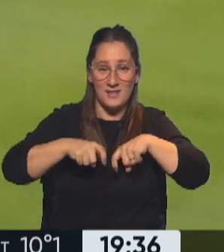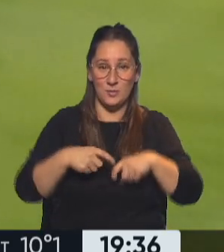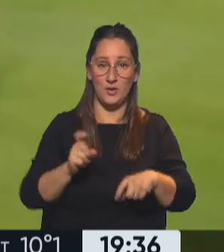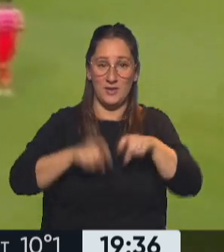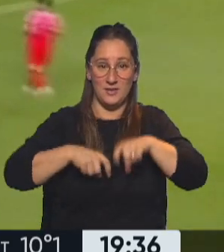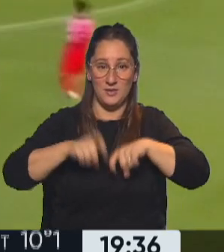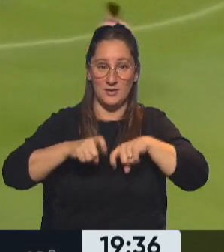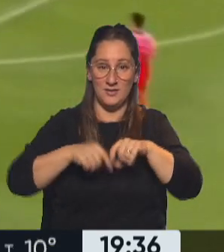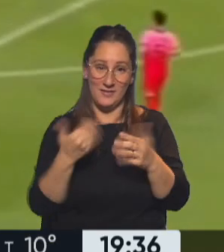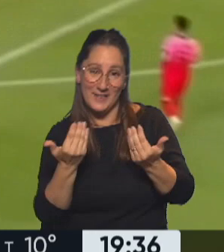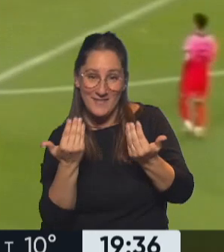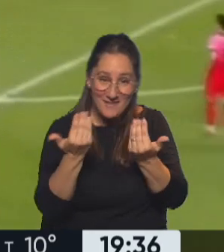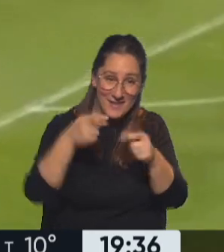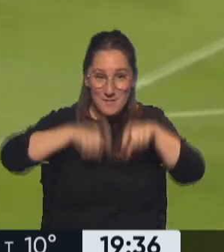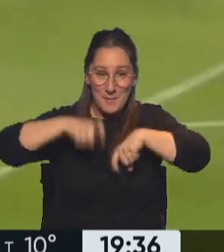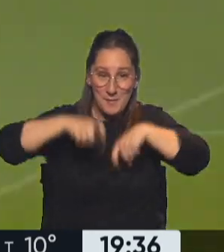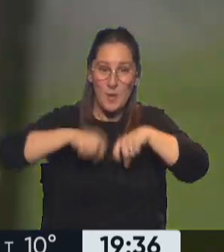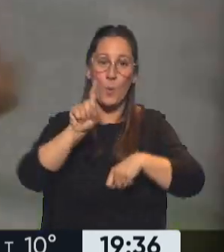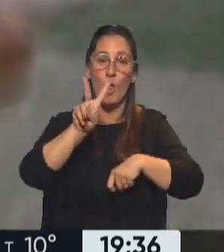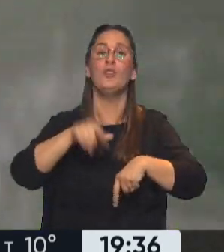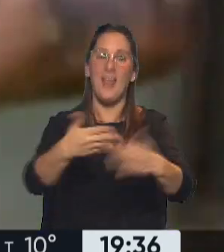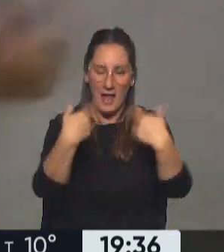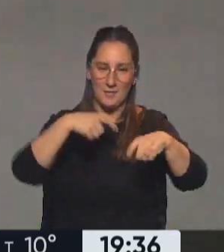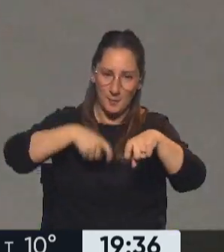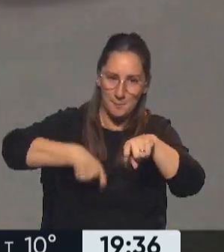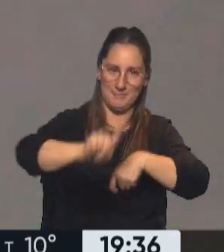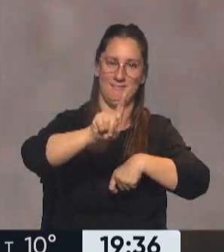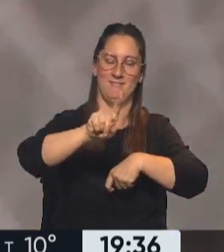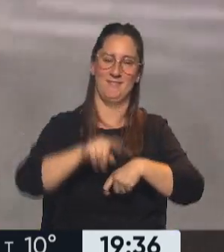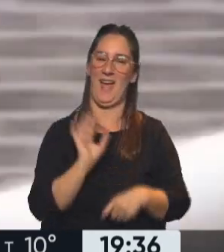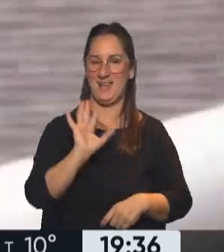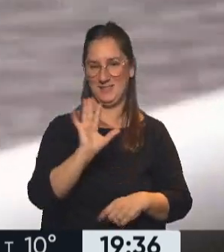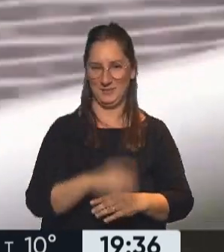Nuevo, vení. Vení acá. Vení acá. A la una, a la dos, a la tres. Dale.